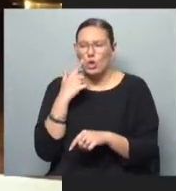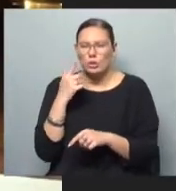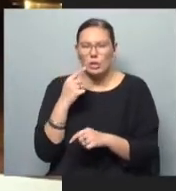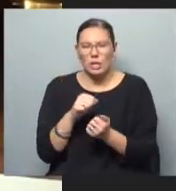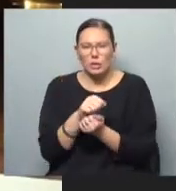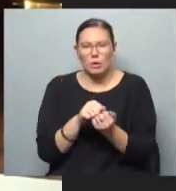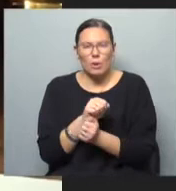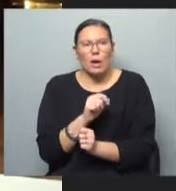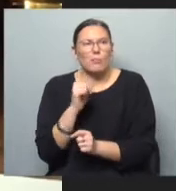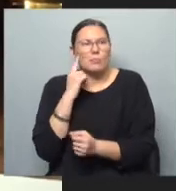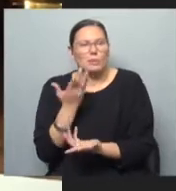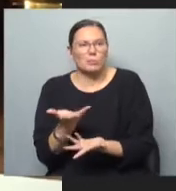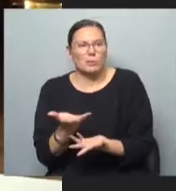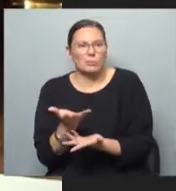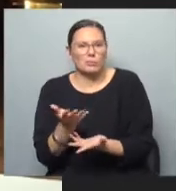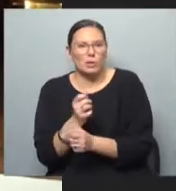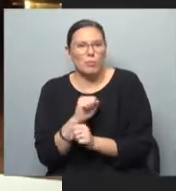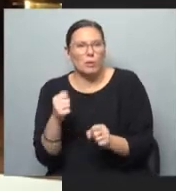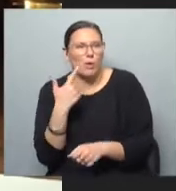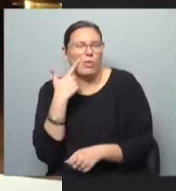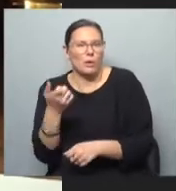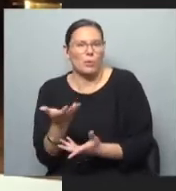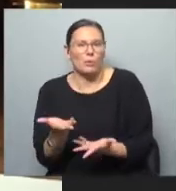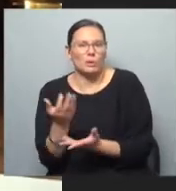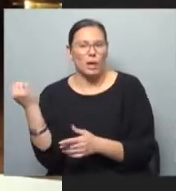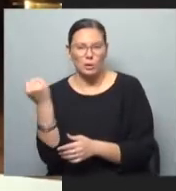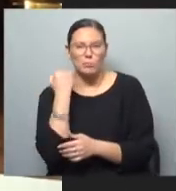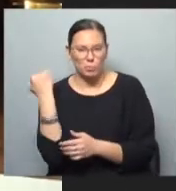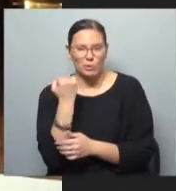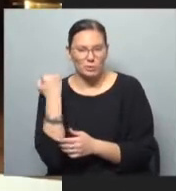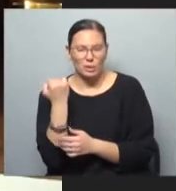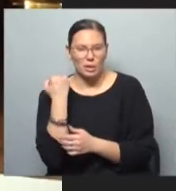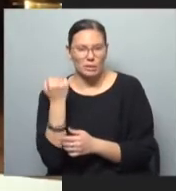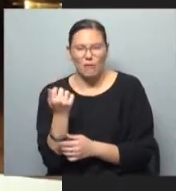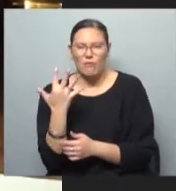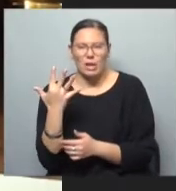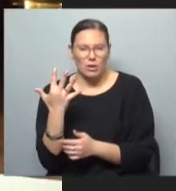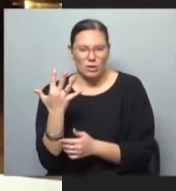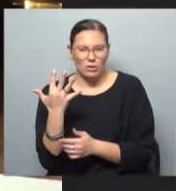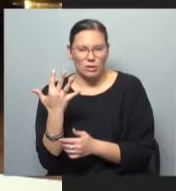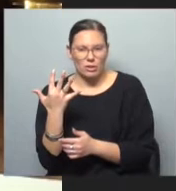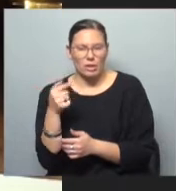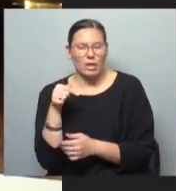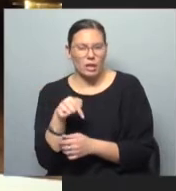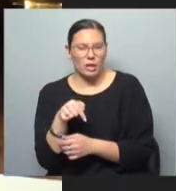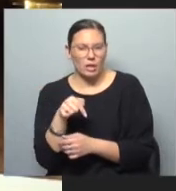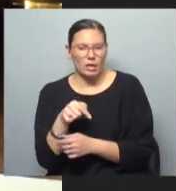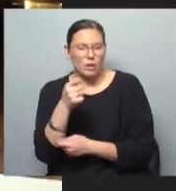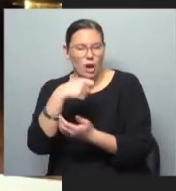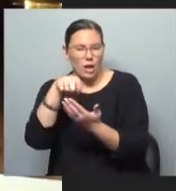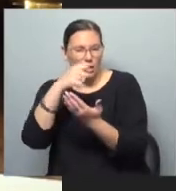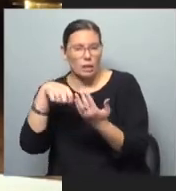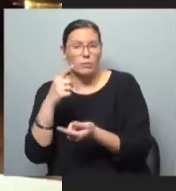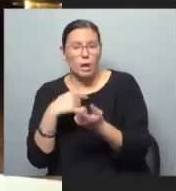hace que no podamos, digamos, dimensionar en su todo estas obras de caligrafía.